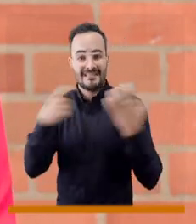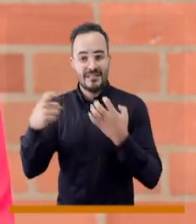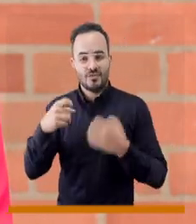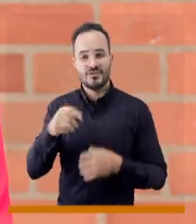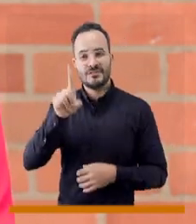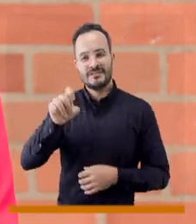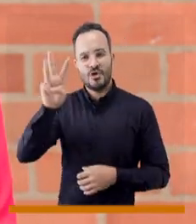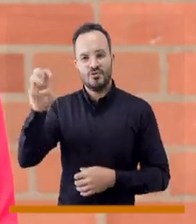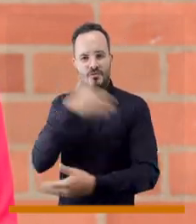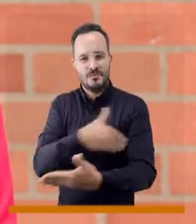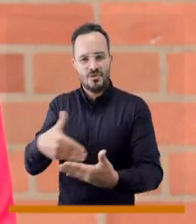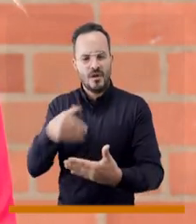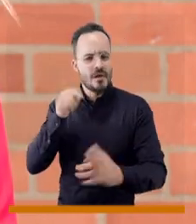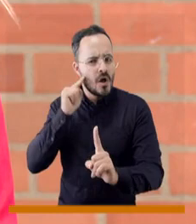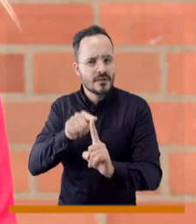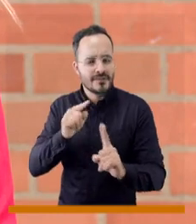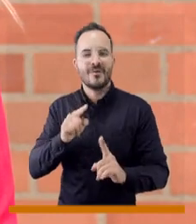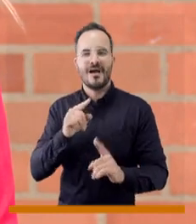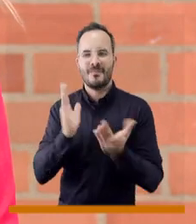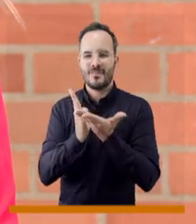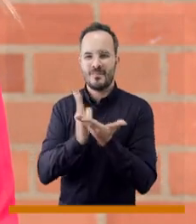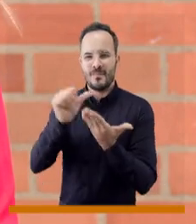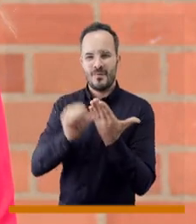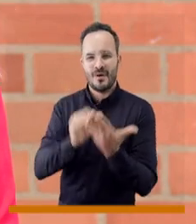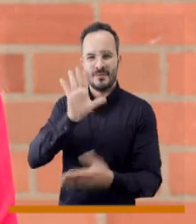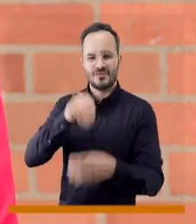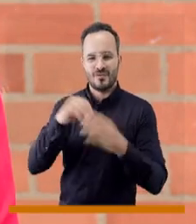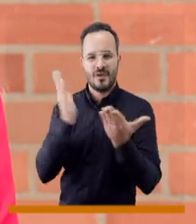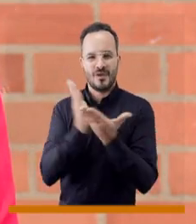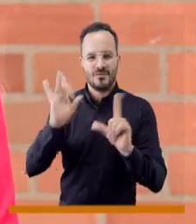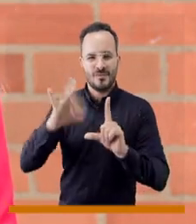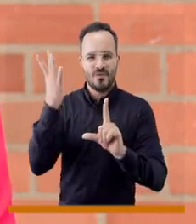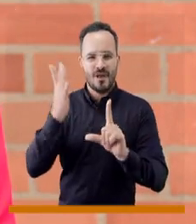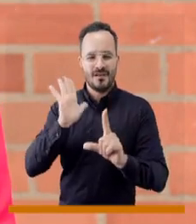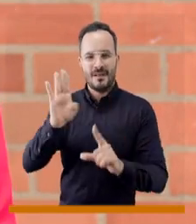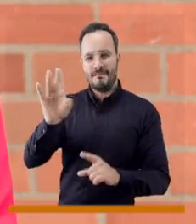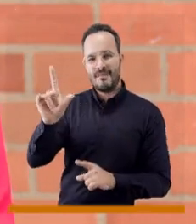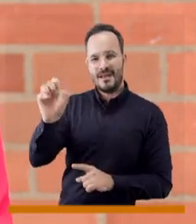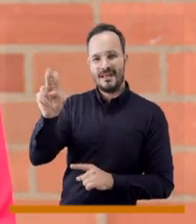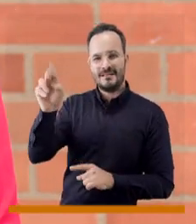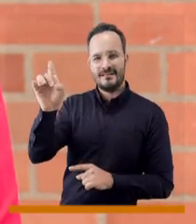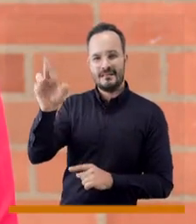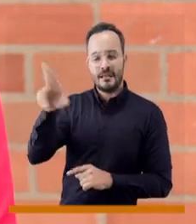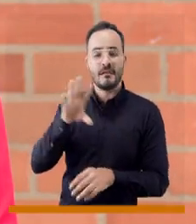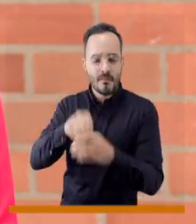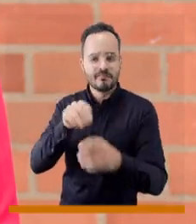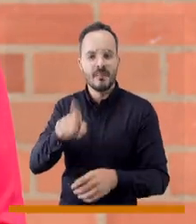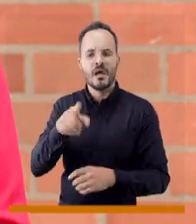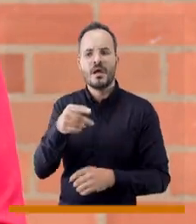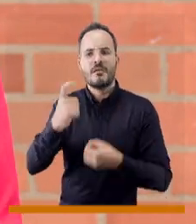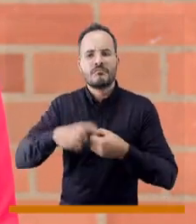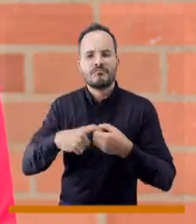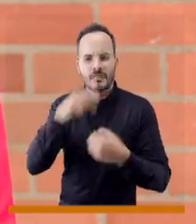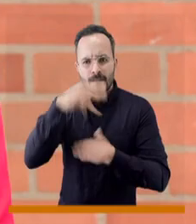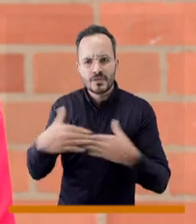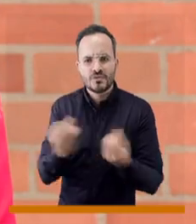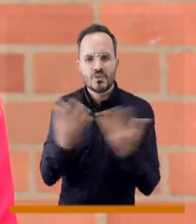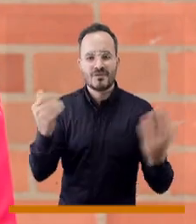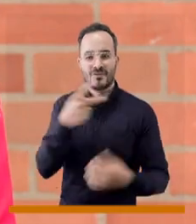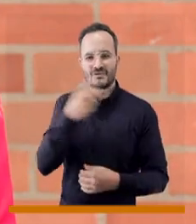con 668 millones el programa de educación virtual asistida Blended, el cual tiene una población beneficiada